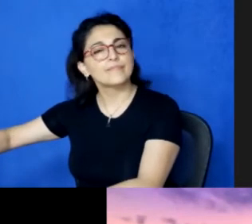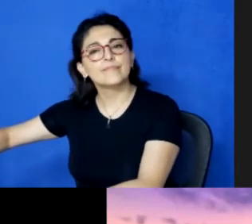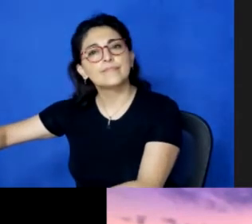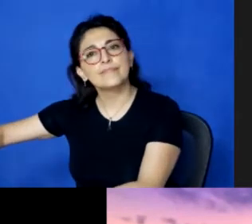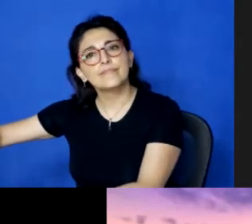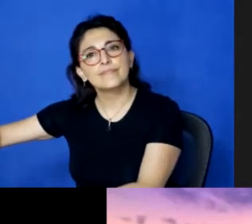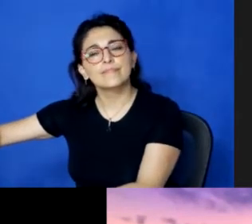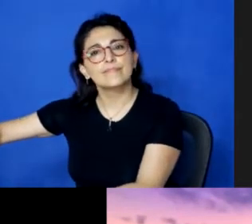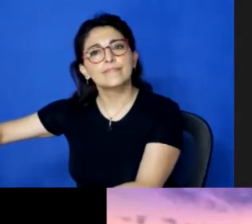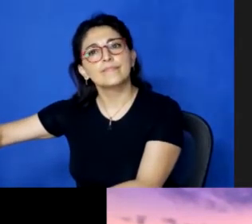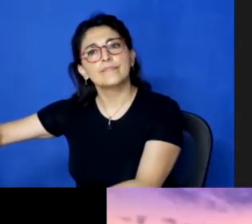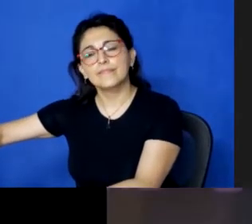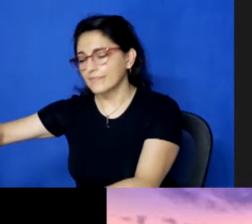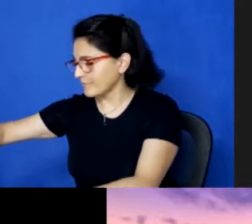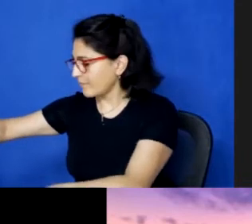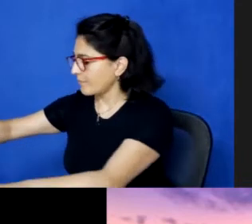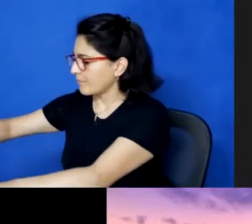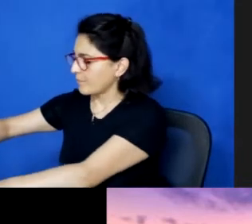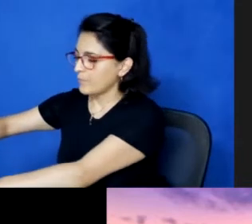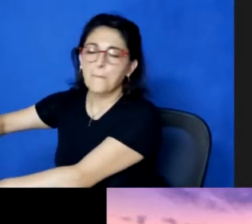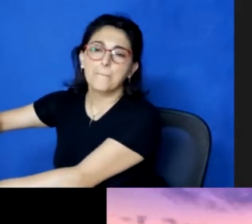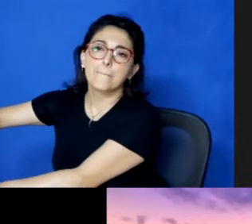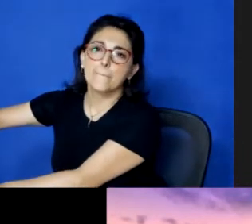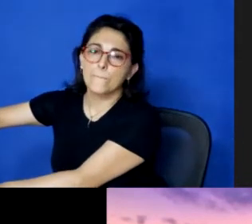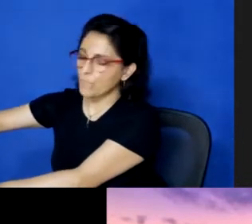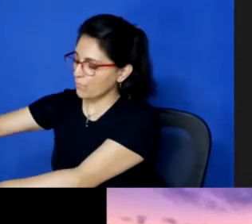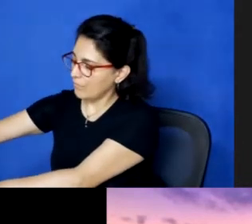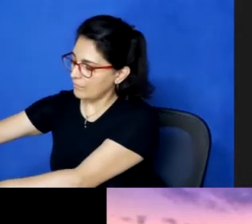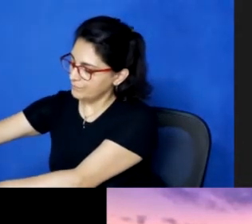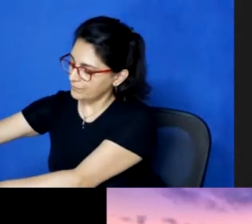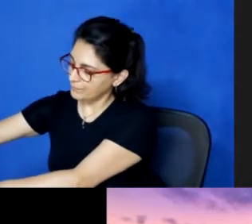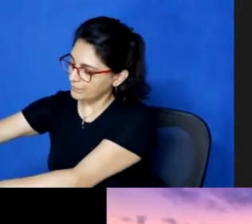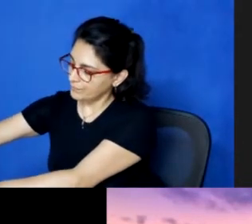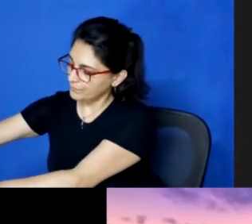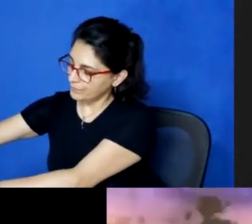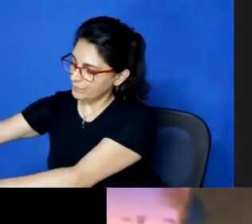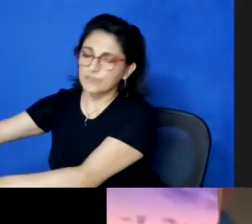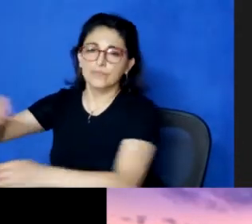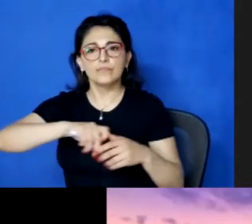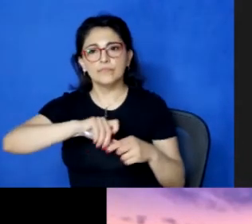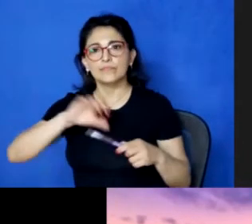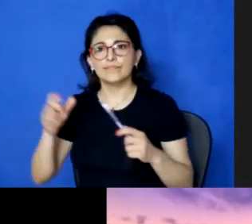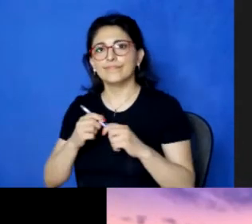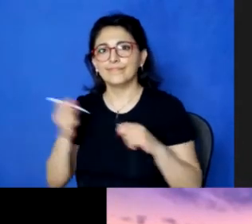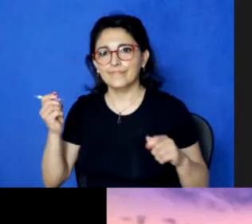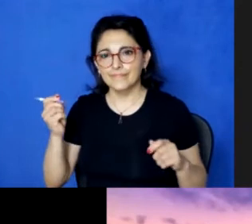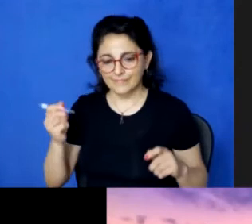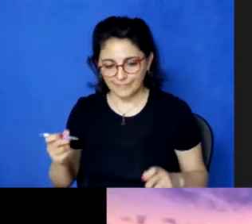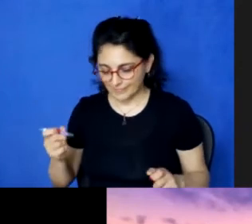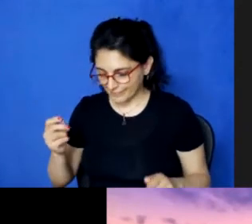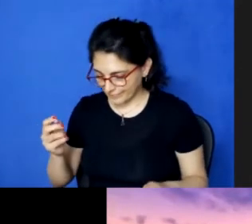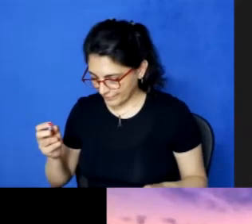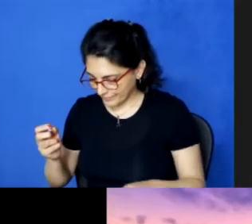ve para dónde puede ir o para dónde puede encarar lo que quiere, pero en definitiva después hay cosas que influyen